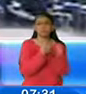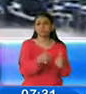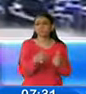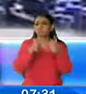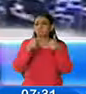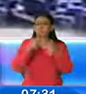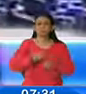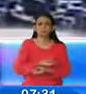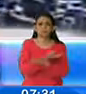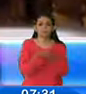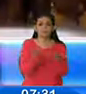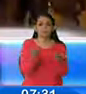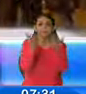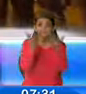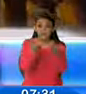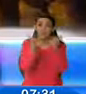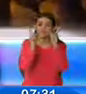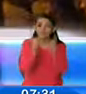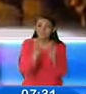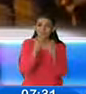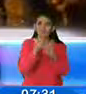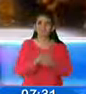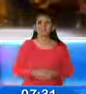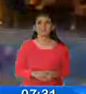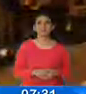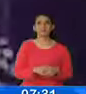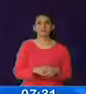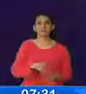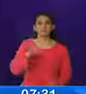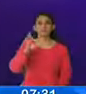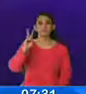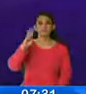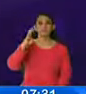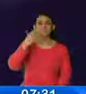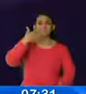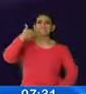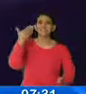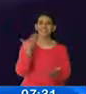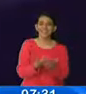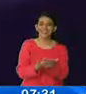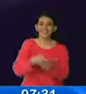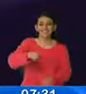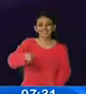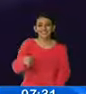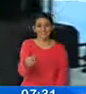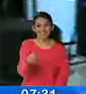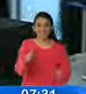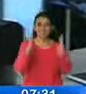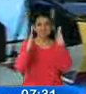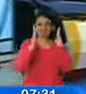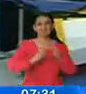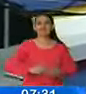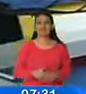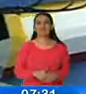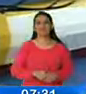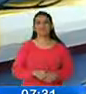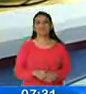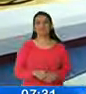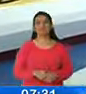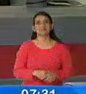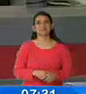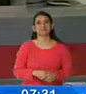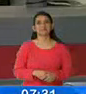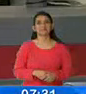mejor información que usted se merece. Televicentro agradece su sintonía. Informó Patricia